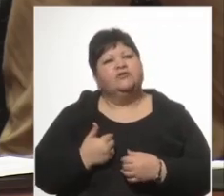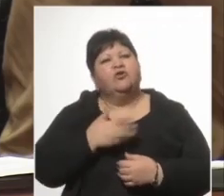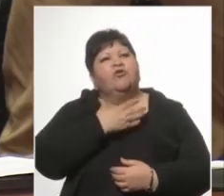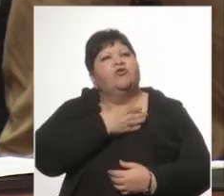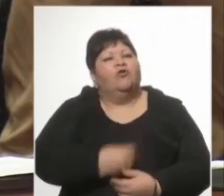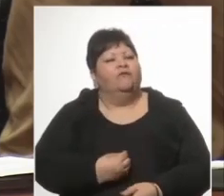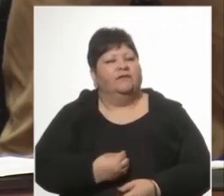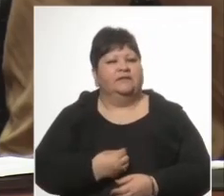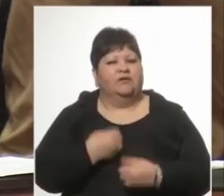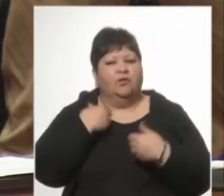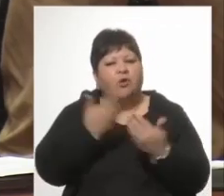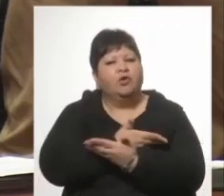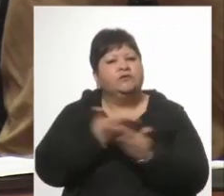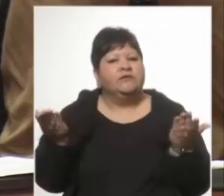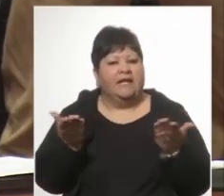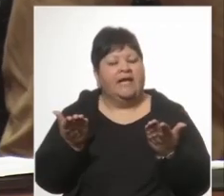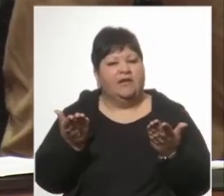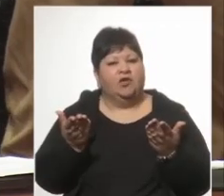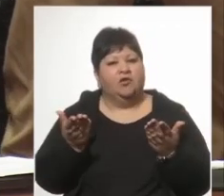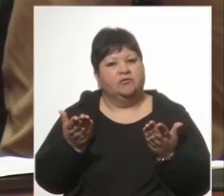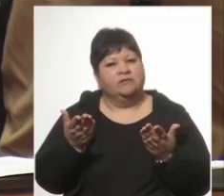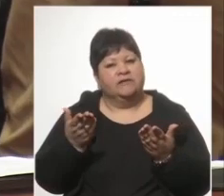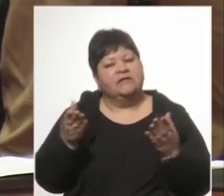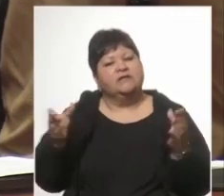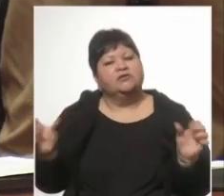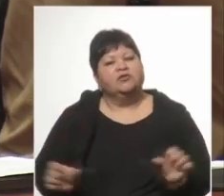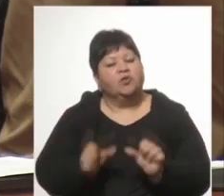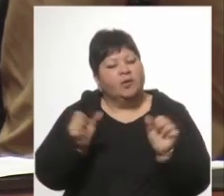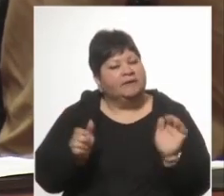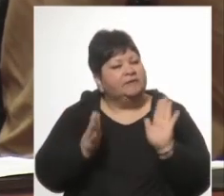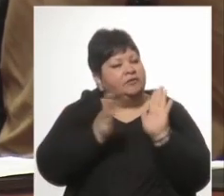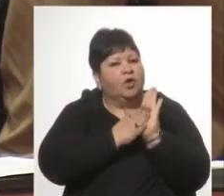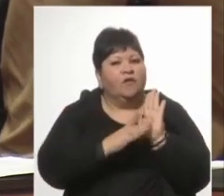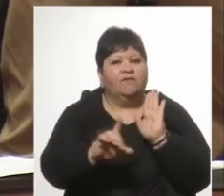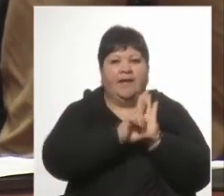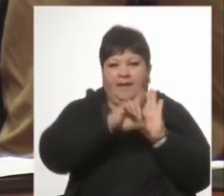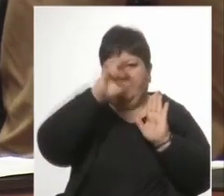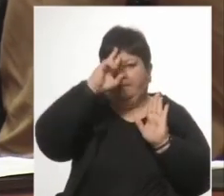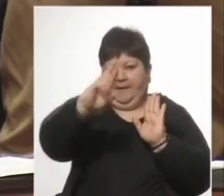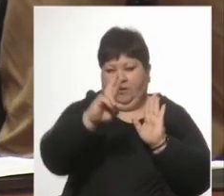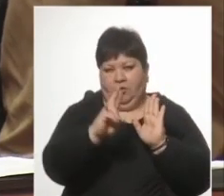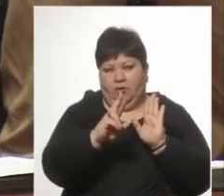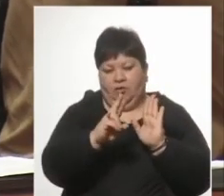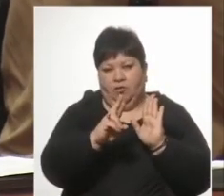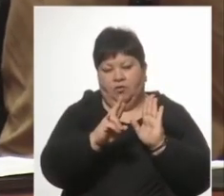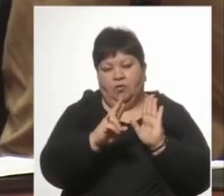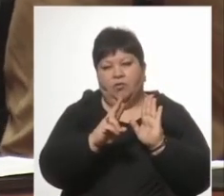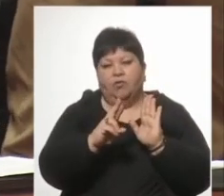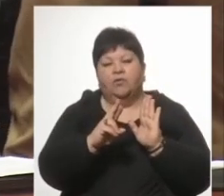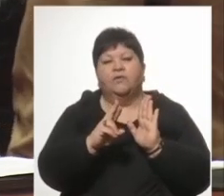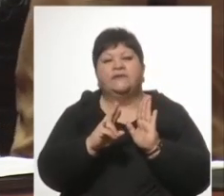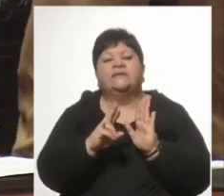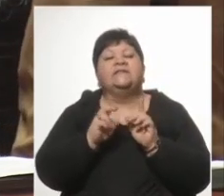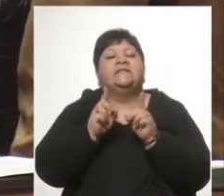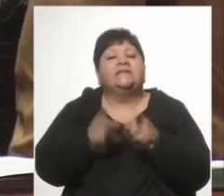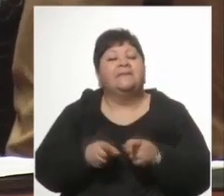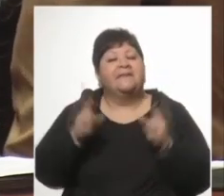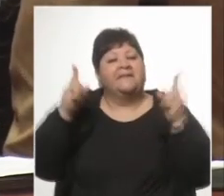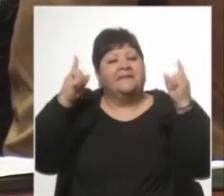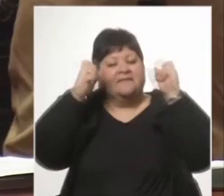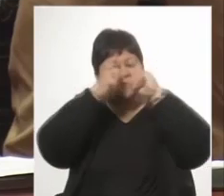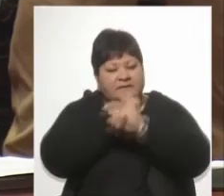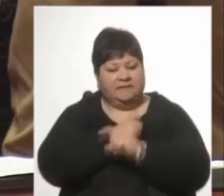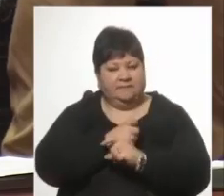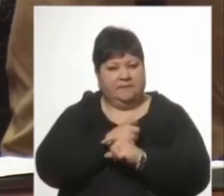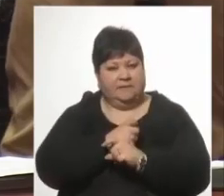haber demostrado de que he actuado de acuerdo a lo establecido de la ley, pero convencido también por lo que he expuesto de que